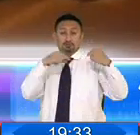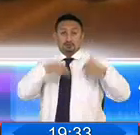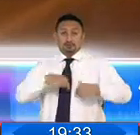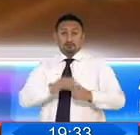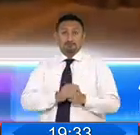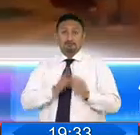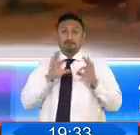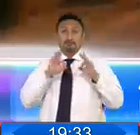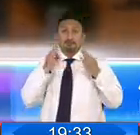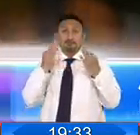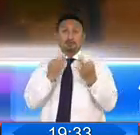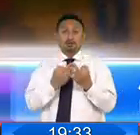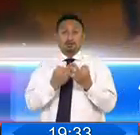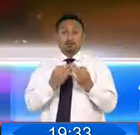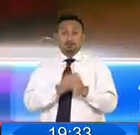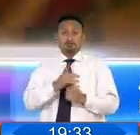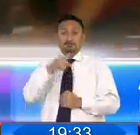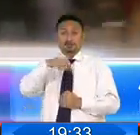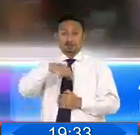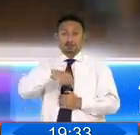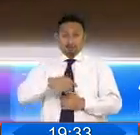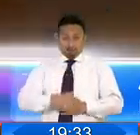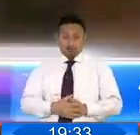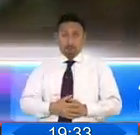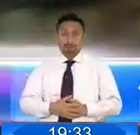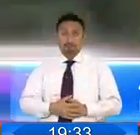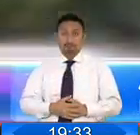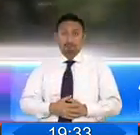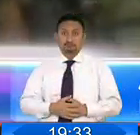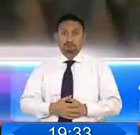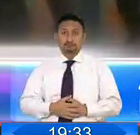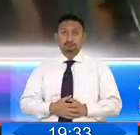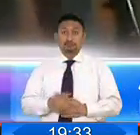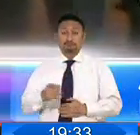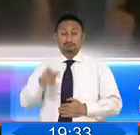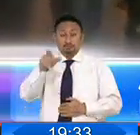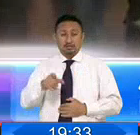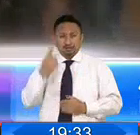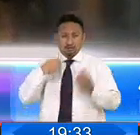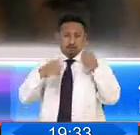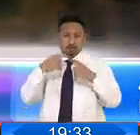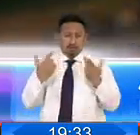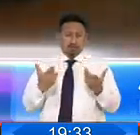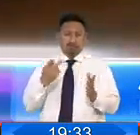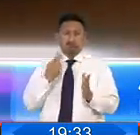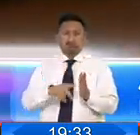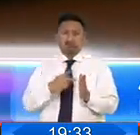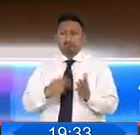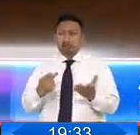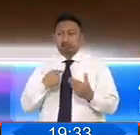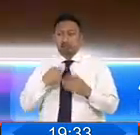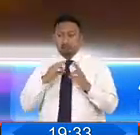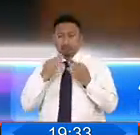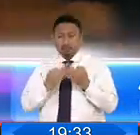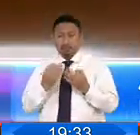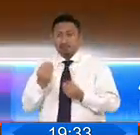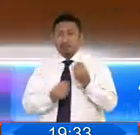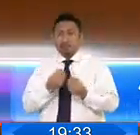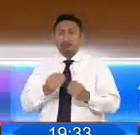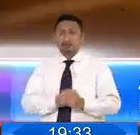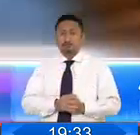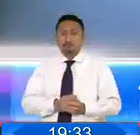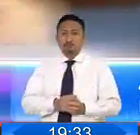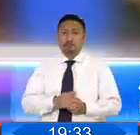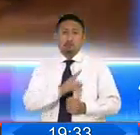de familiares que se encuentran aquí en la vía Daule llorando sin conocer o tener información de su ser querido. ¿Qué pasó,